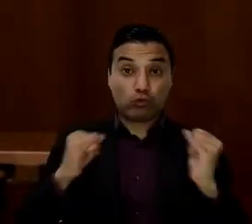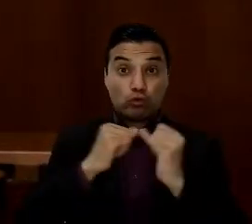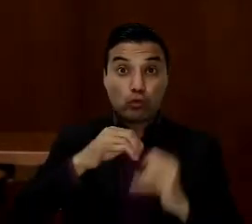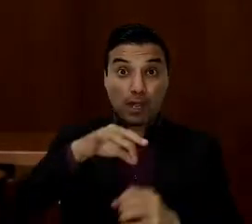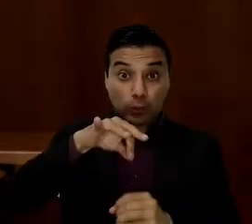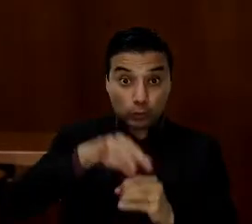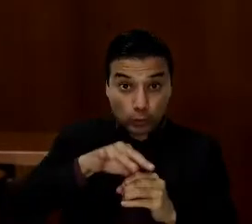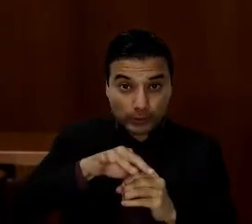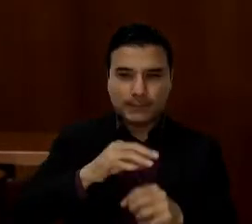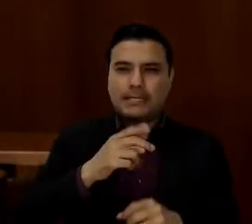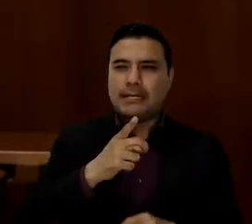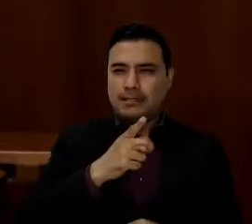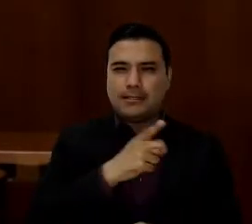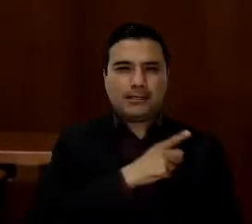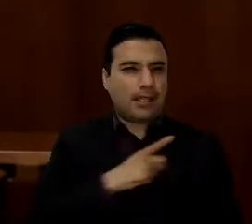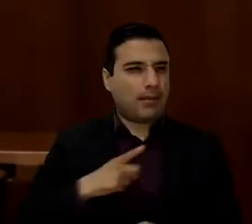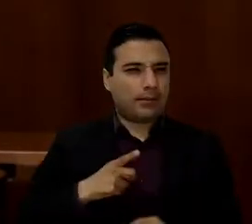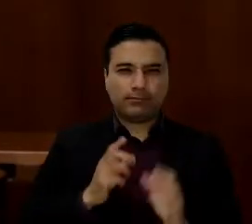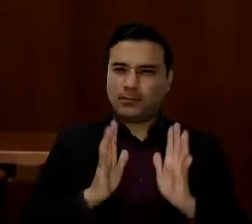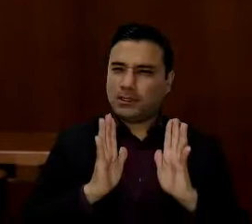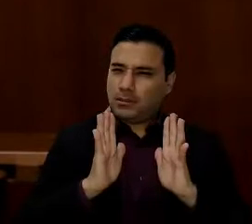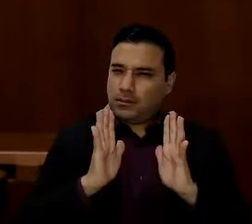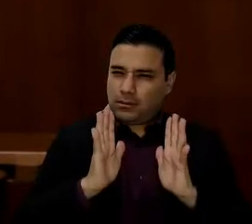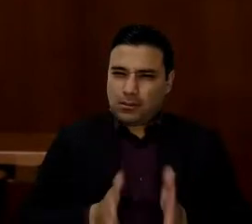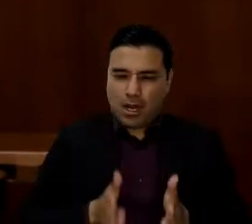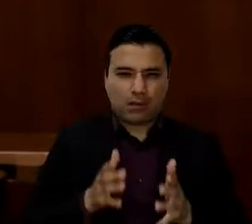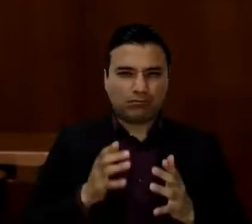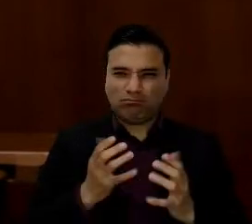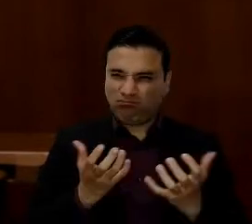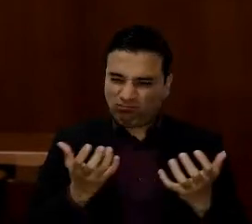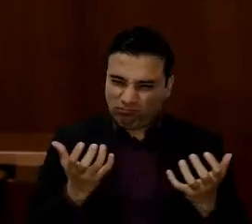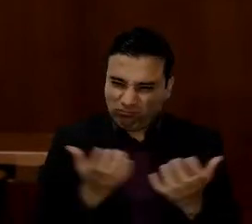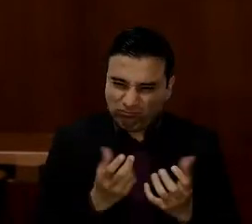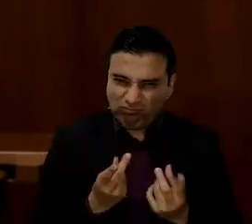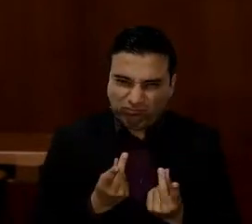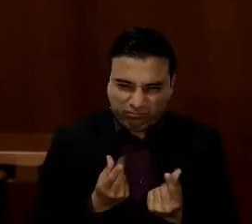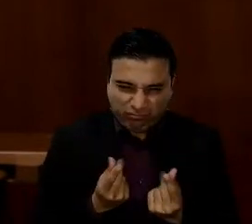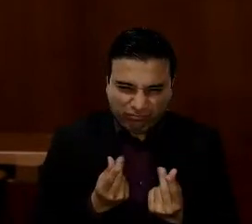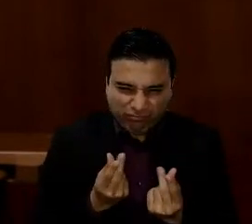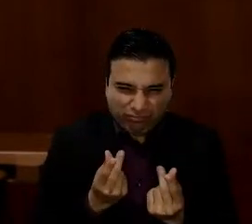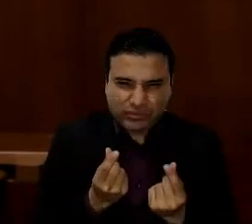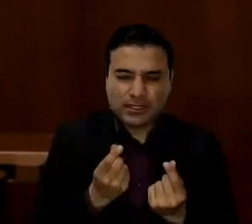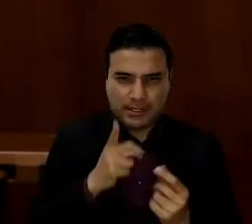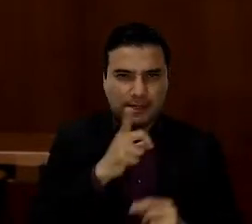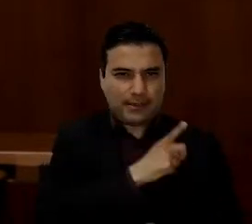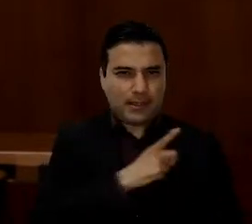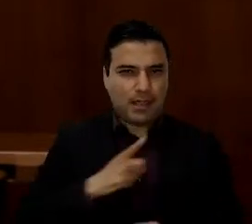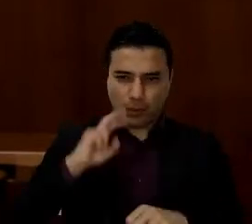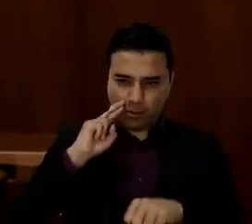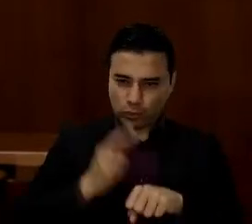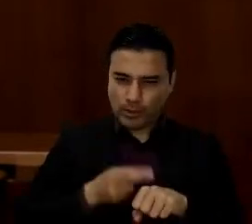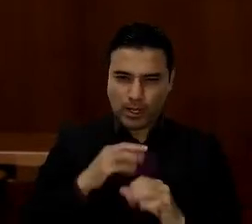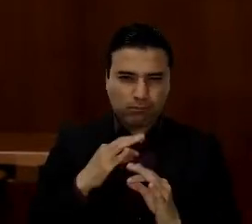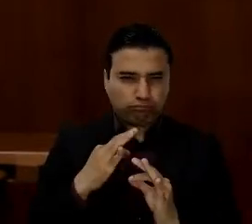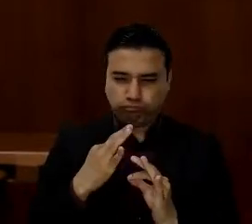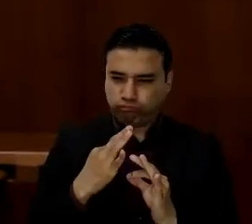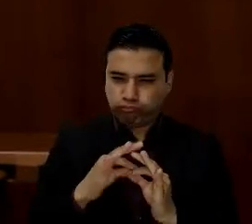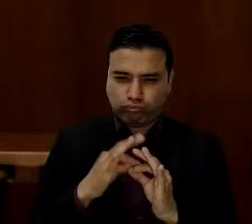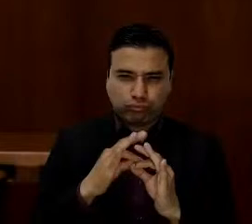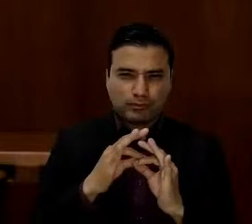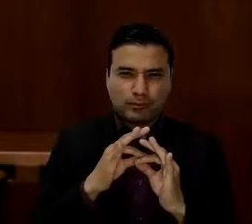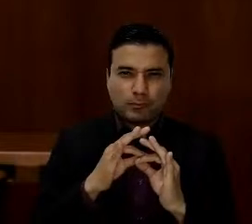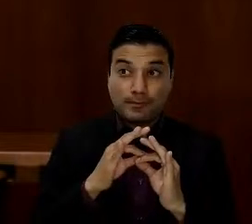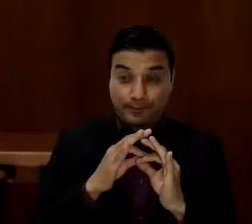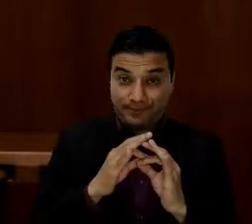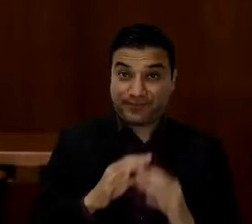sin dilación y a la altura de las circunstancias y que lleve todo lo